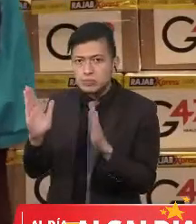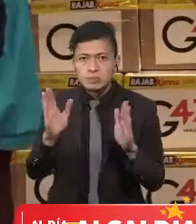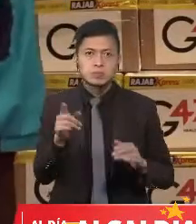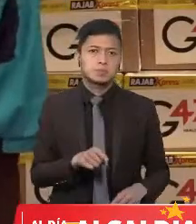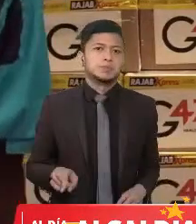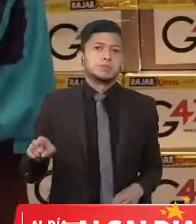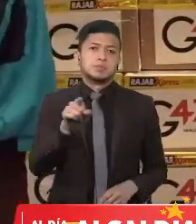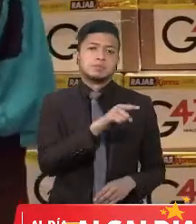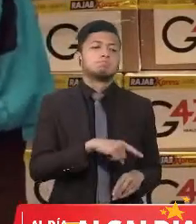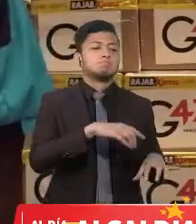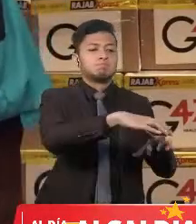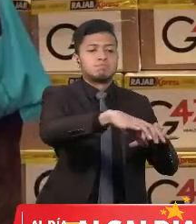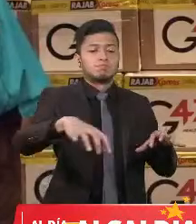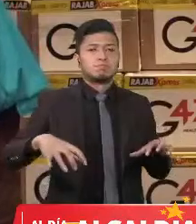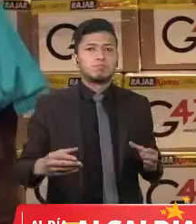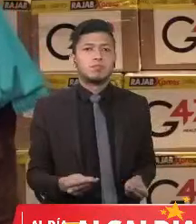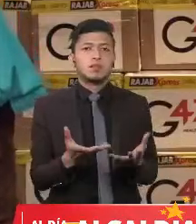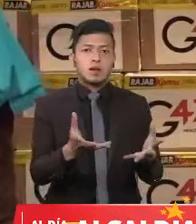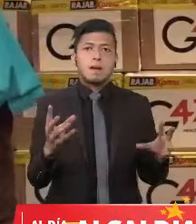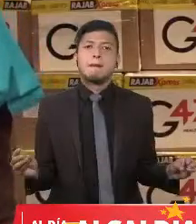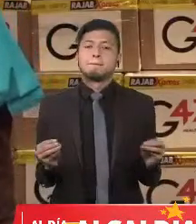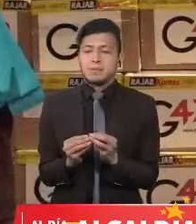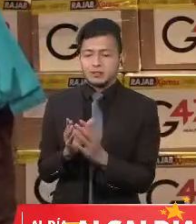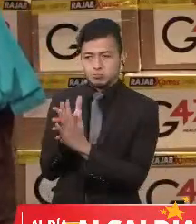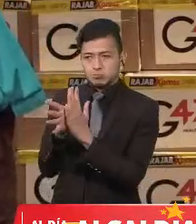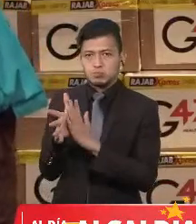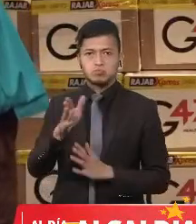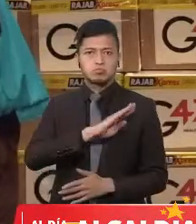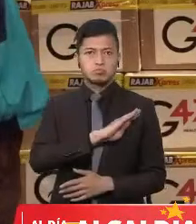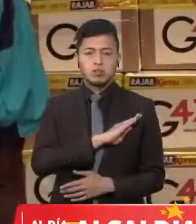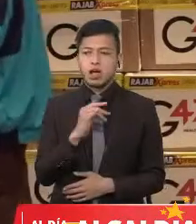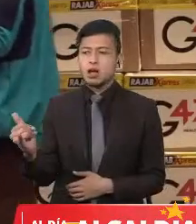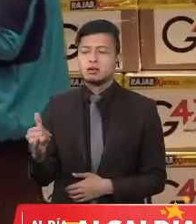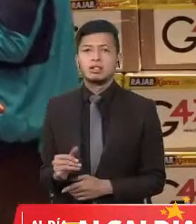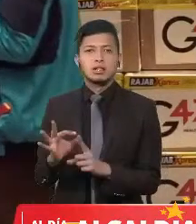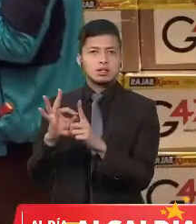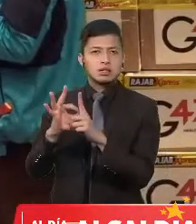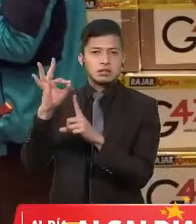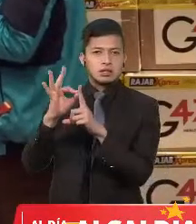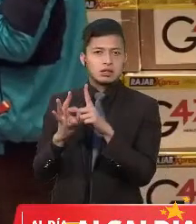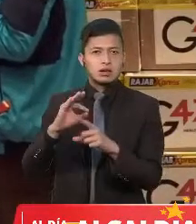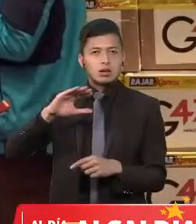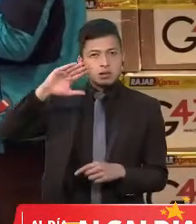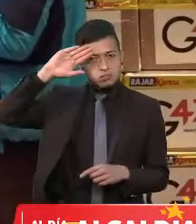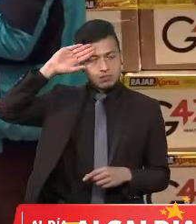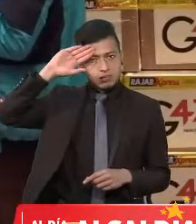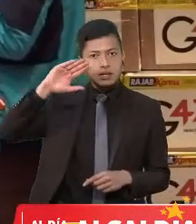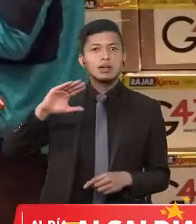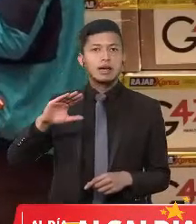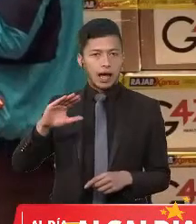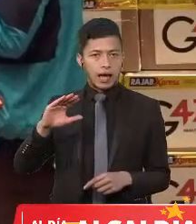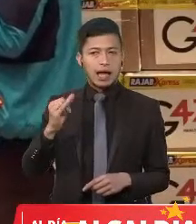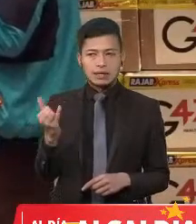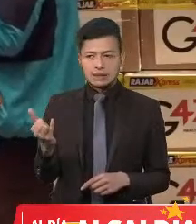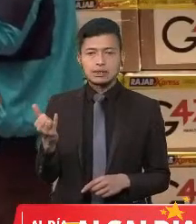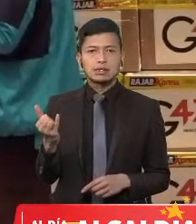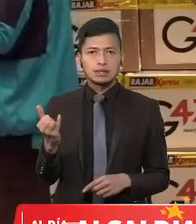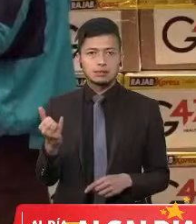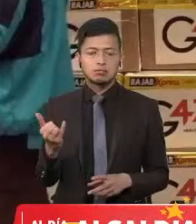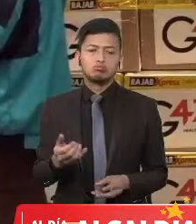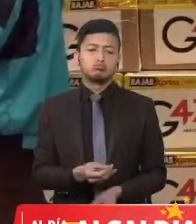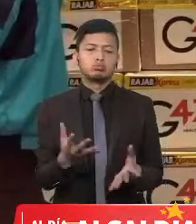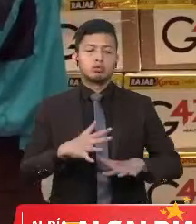Adicionalmente, alcaldesa, tenemos los termómetros que están también distribuidos en la